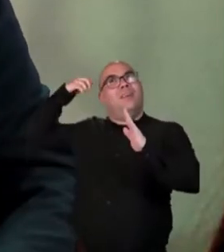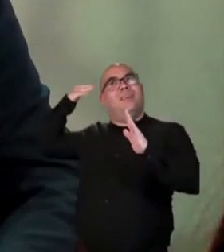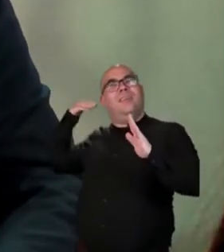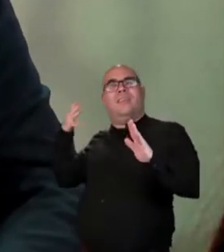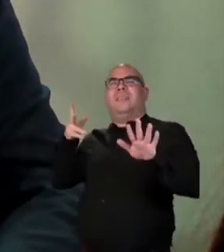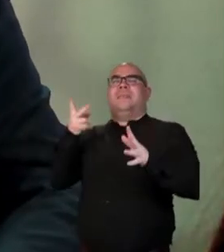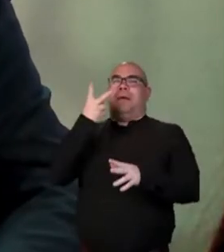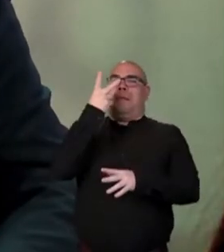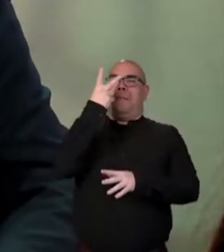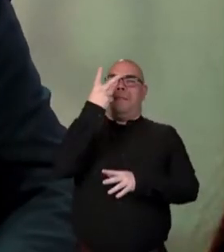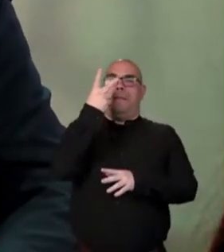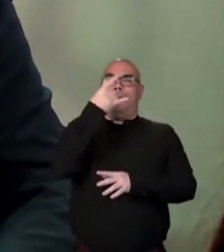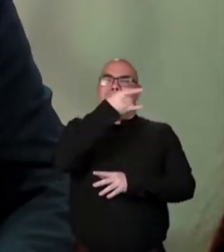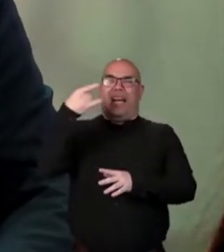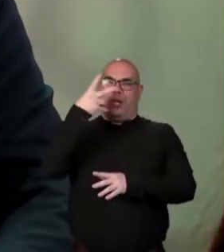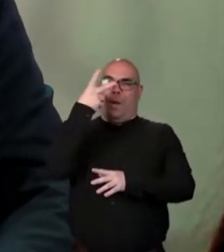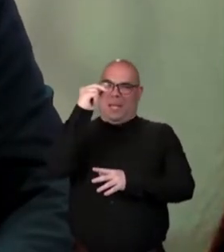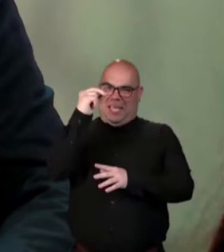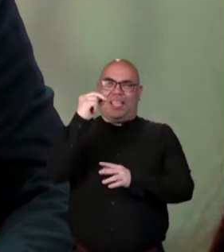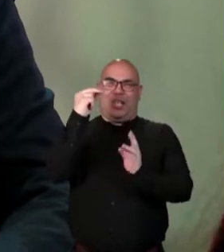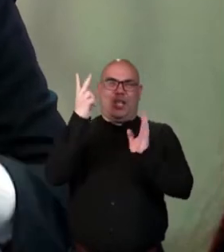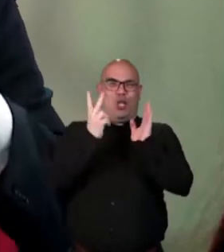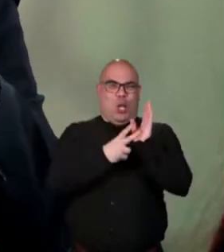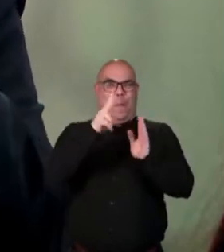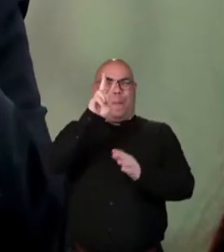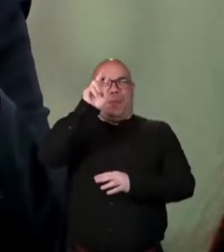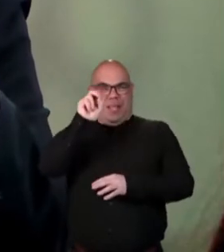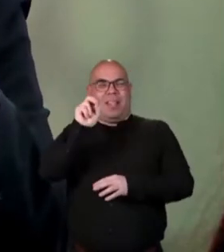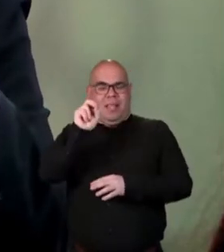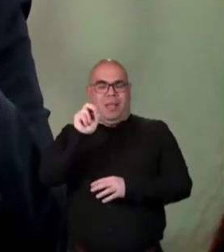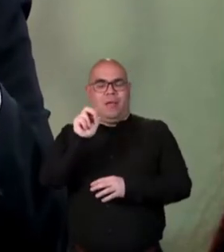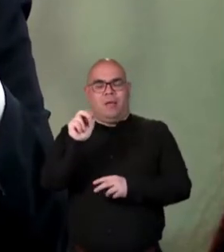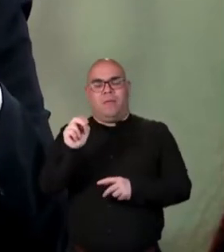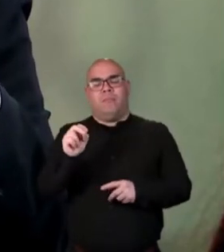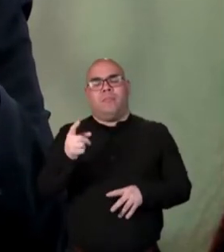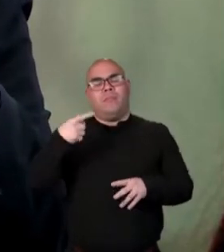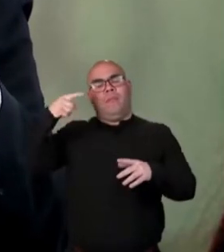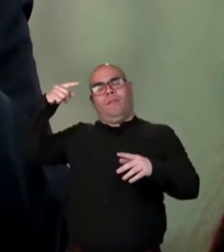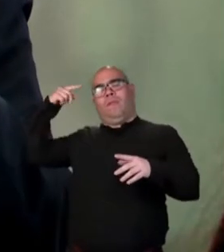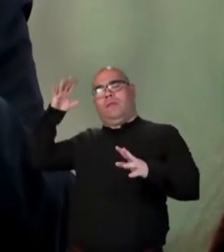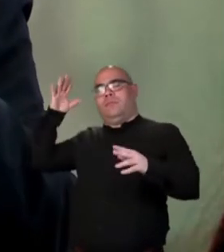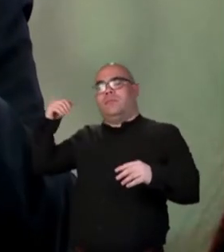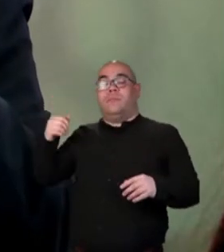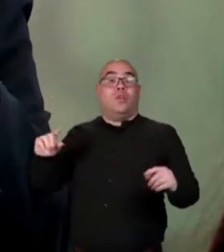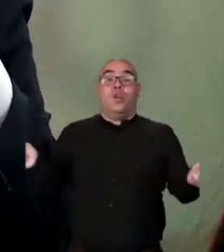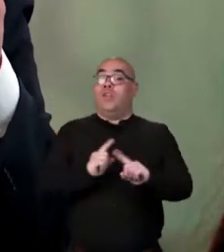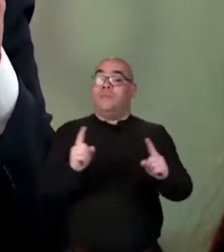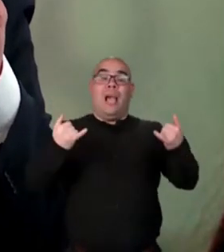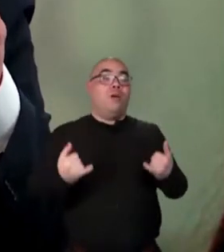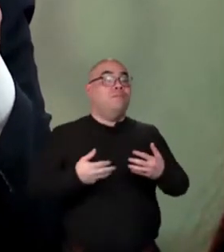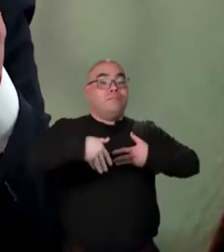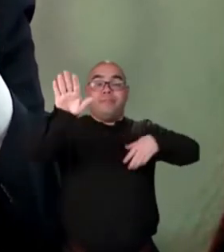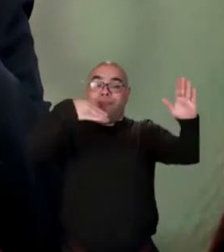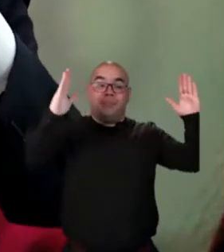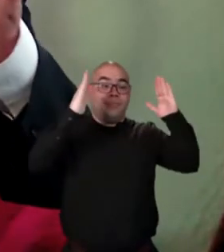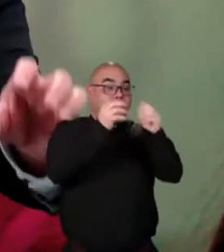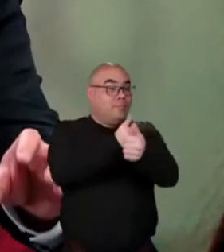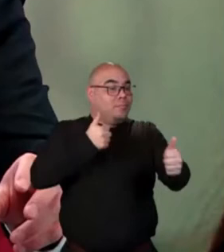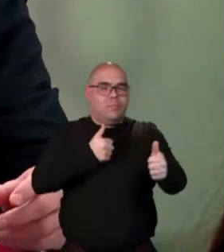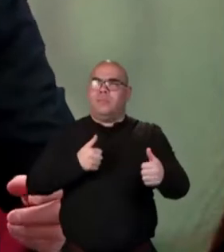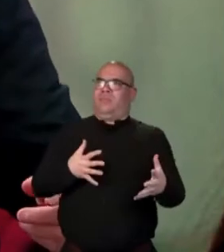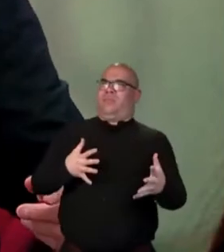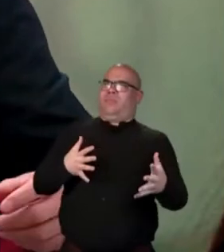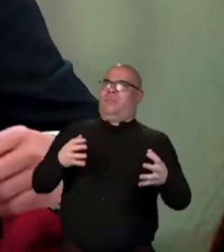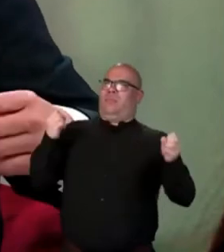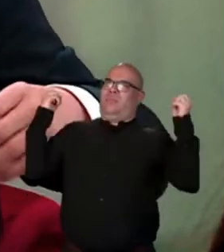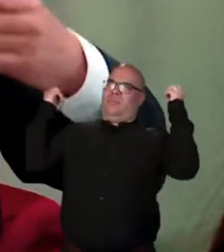20 de marzo del 2020 y es muy difícil cuando le cambian a uno las condiciones de vida y le dicen usted tiene que volver a su